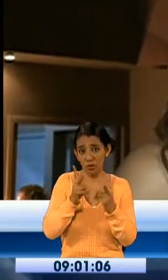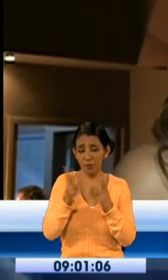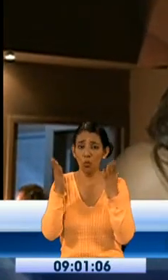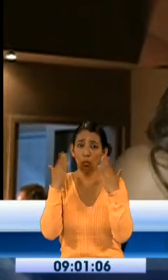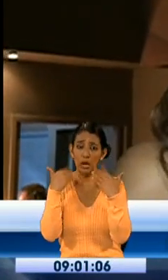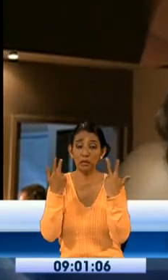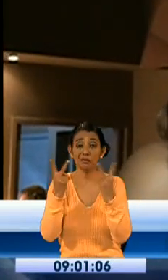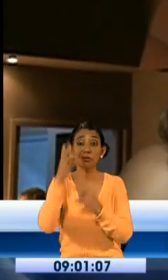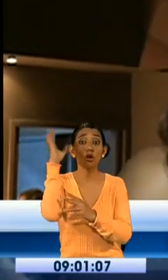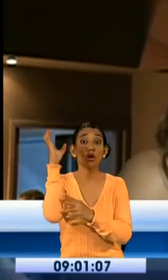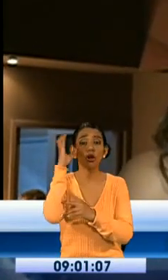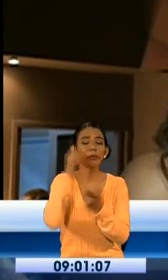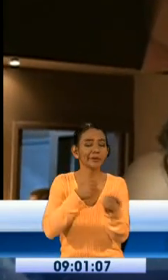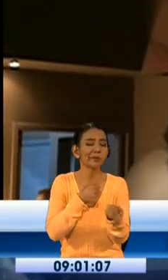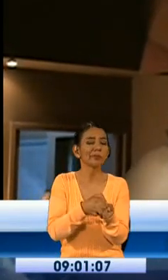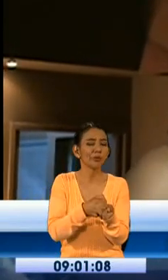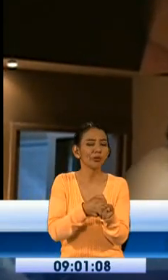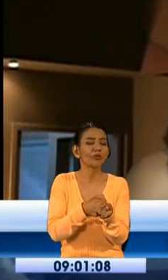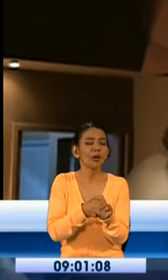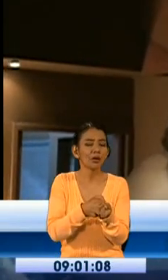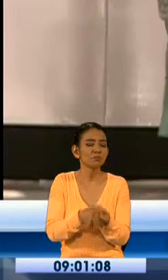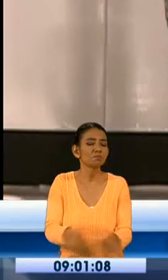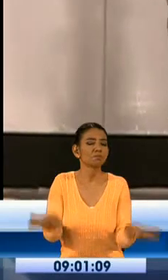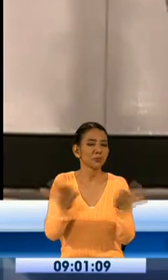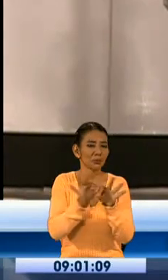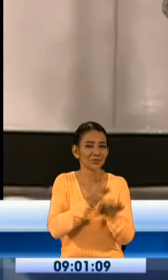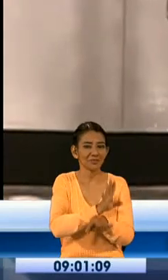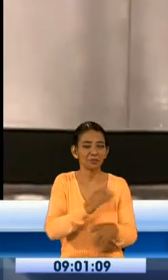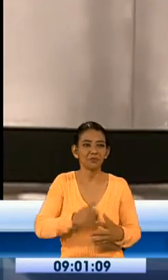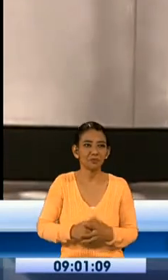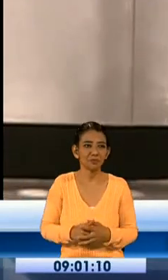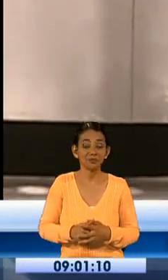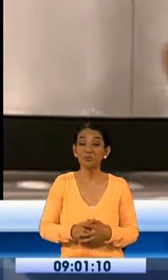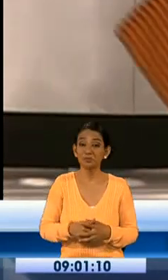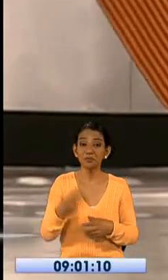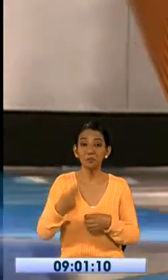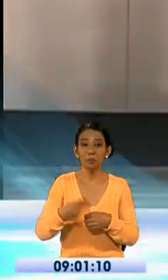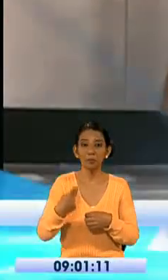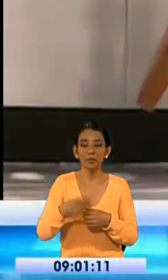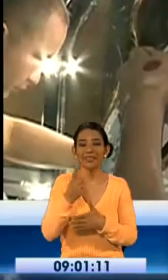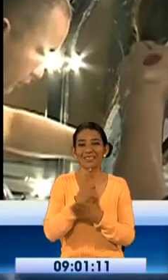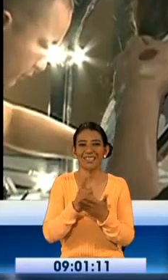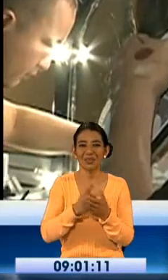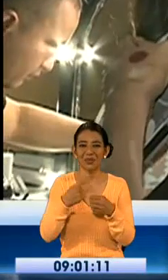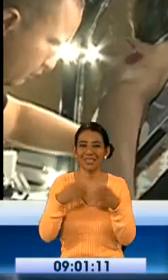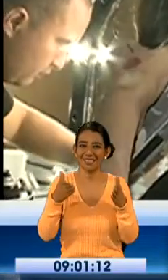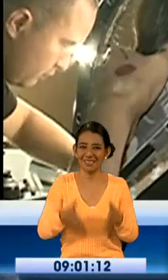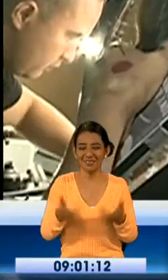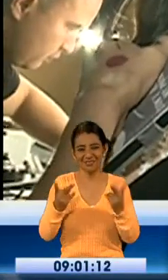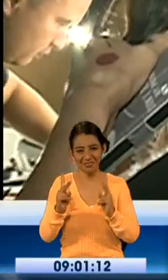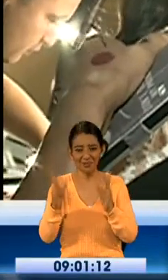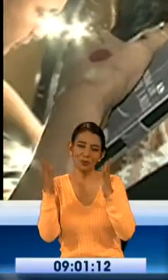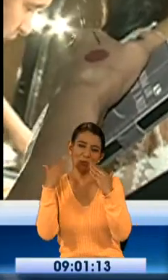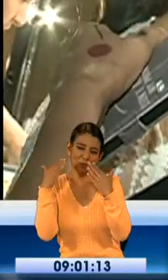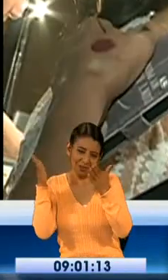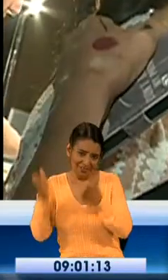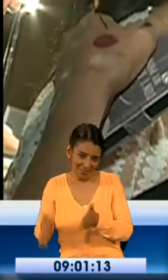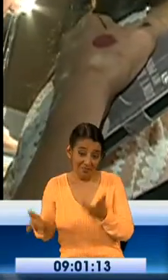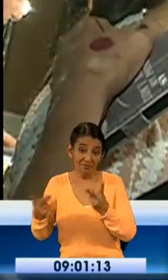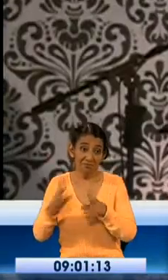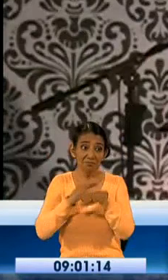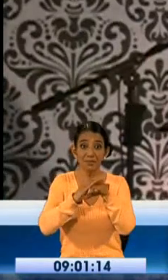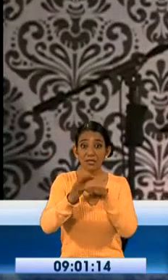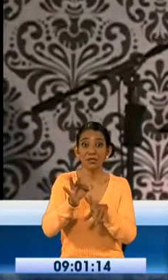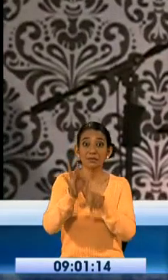Colombia, quienes están aportando con esta importante causa. En el evento participaron diseñadores tanto quiteños como guayaquileños, además de invitados